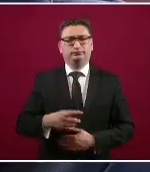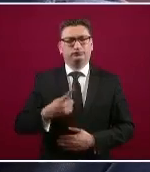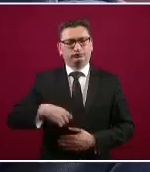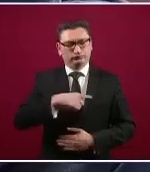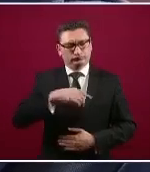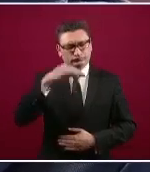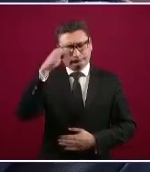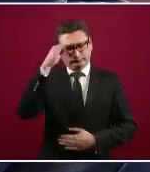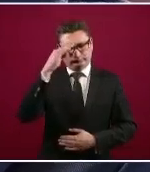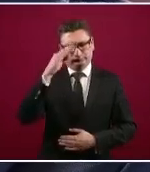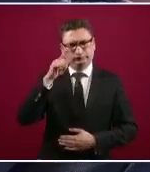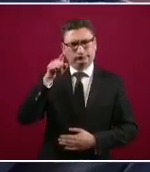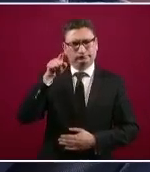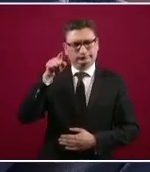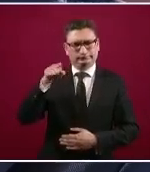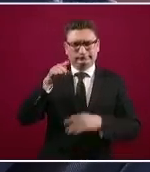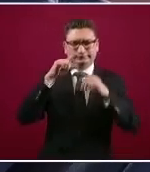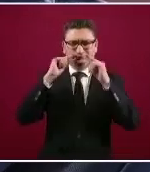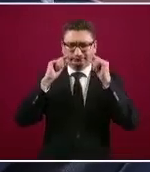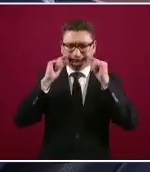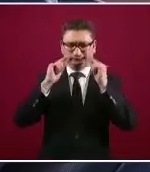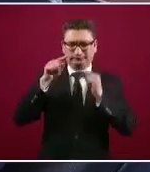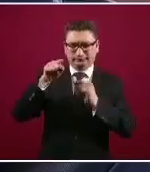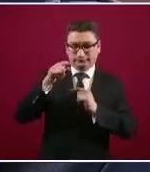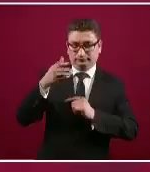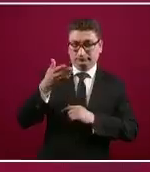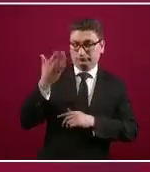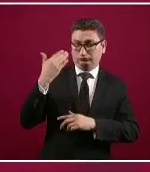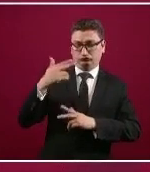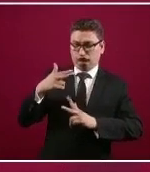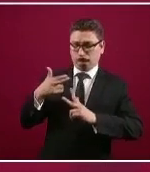asesinato, en el centenario